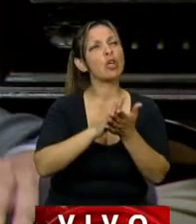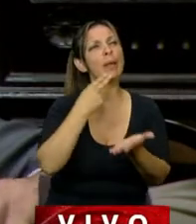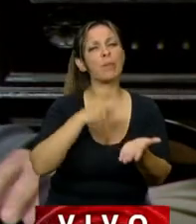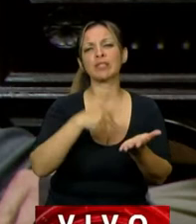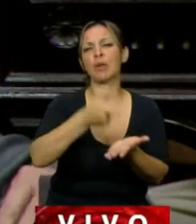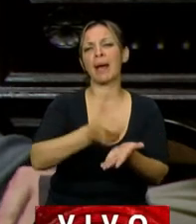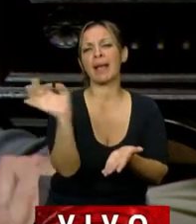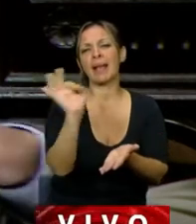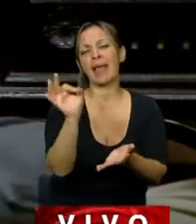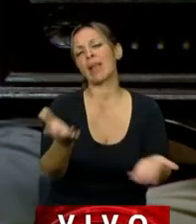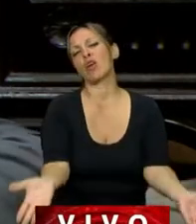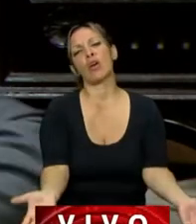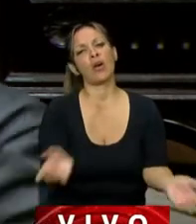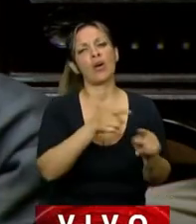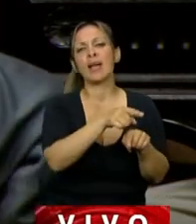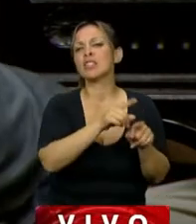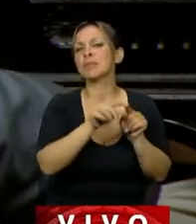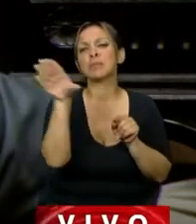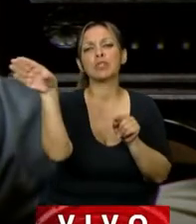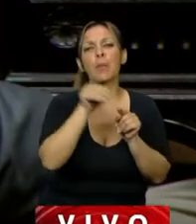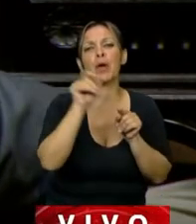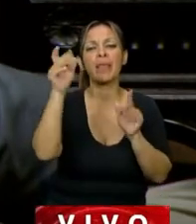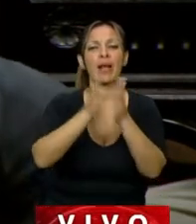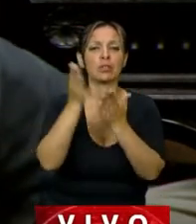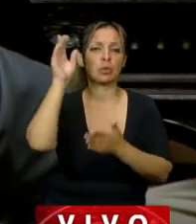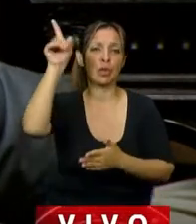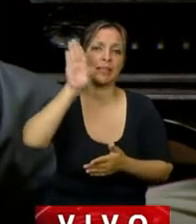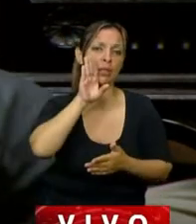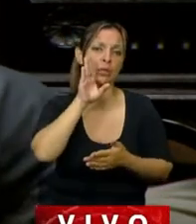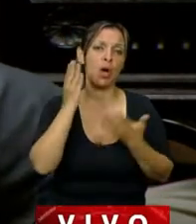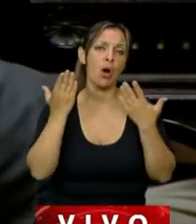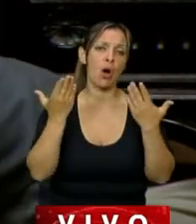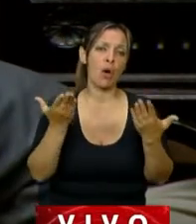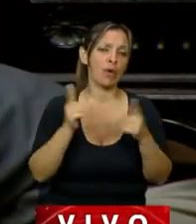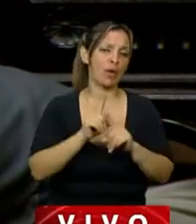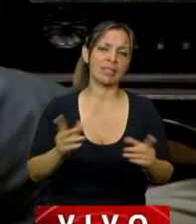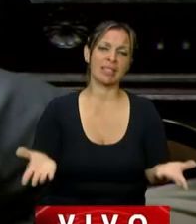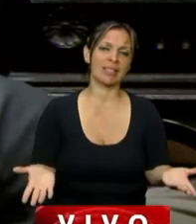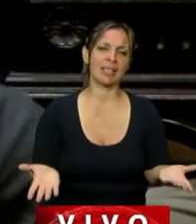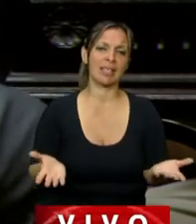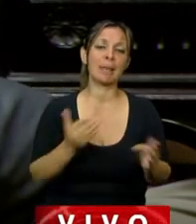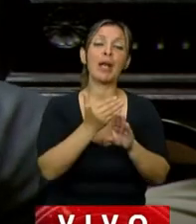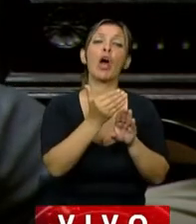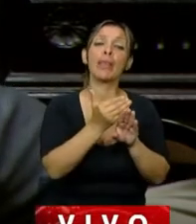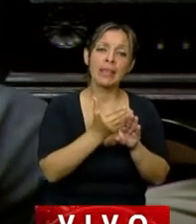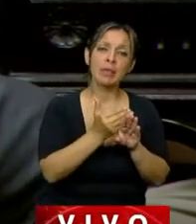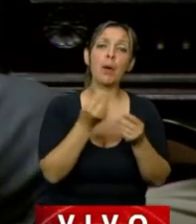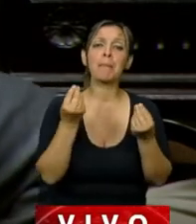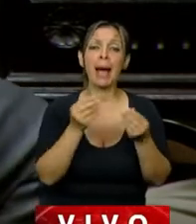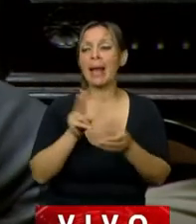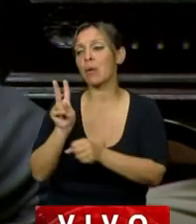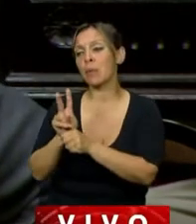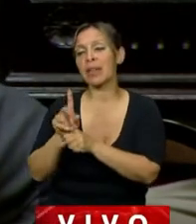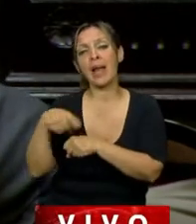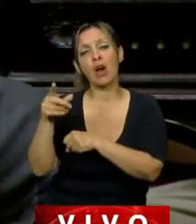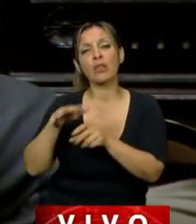como una copia casi fiel de la Constitución de Estados Unidos, pero básicamente es que no pueden ser disminuidos para proteger